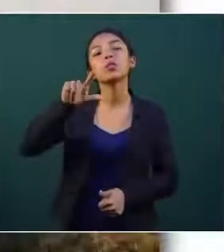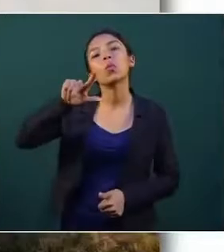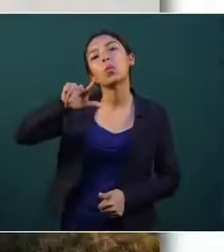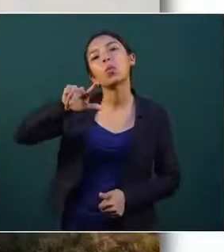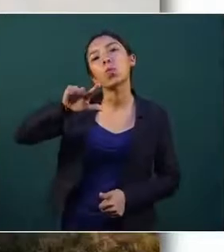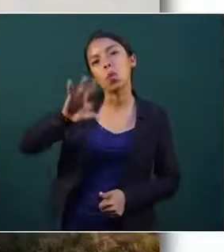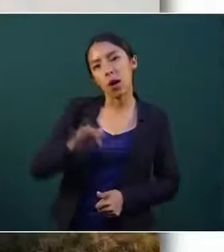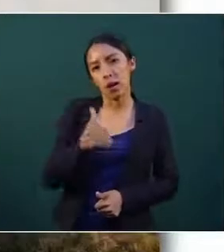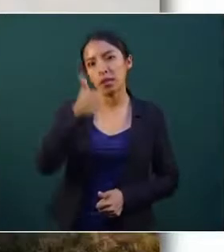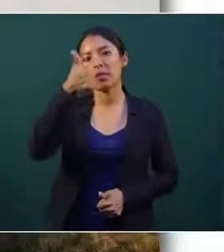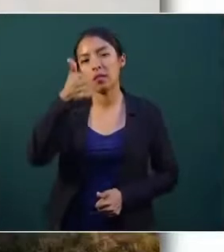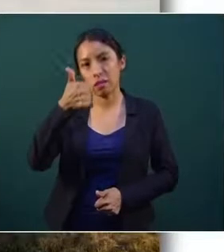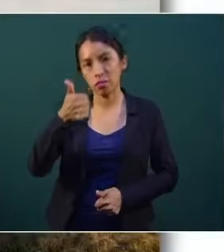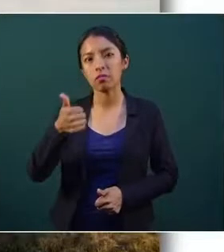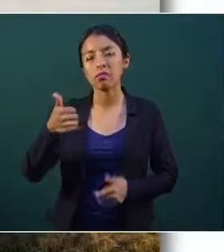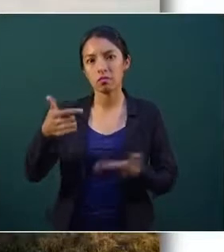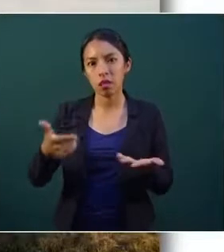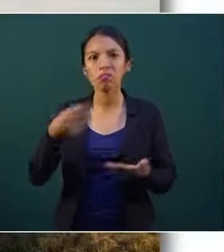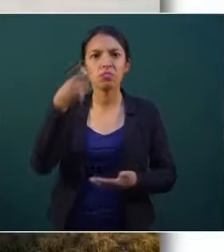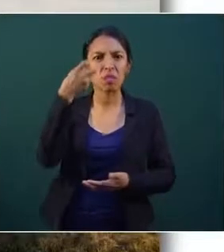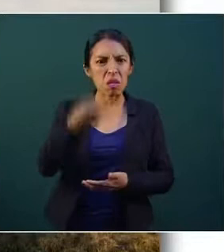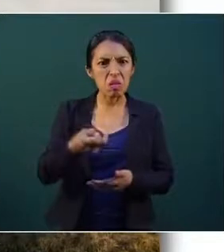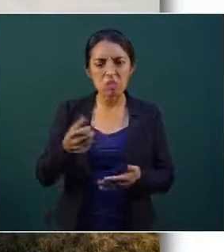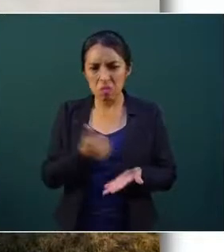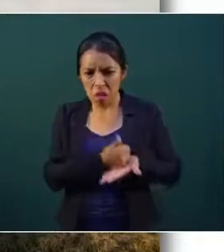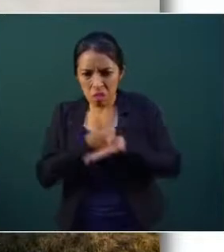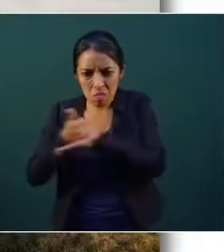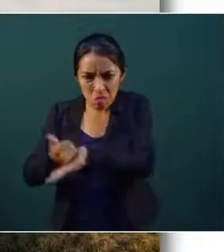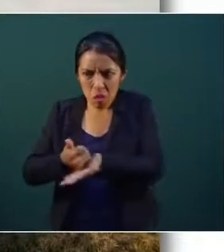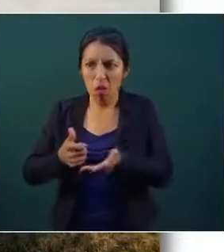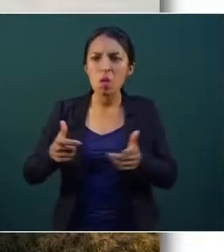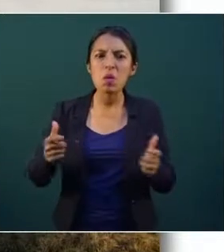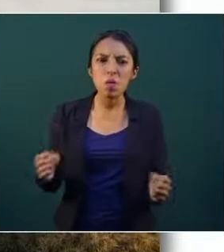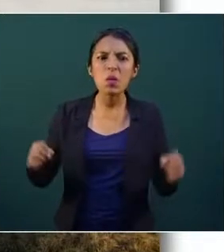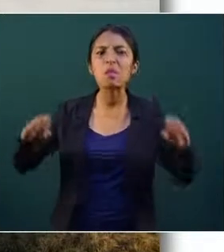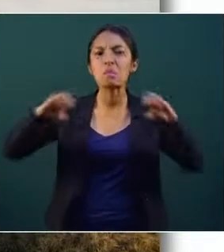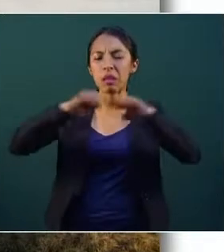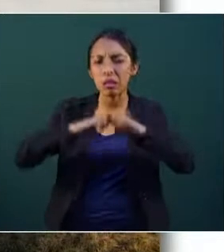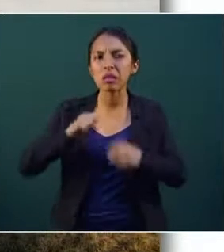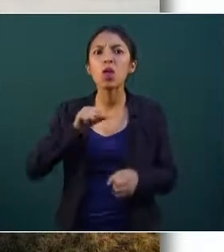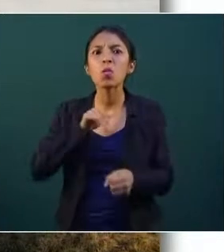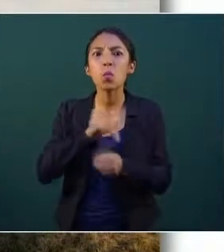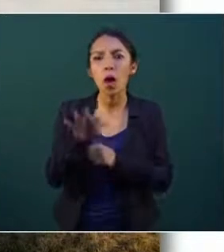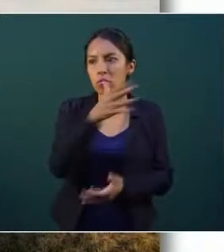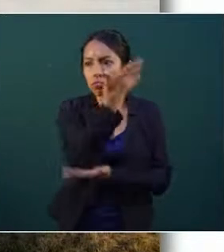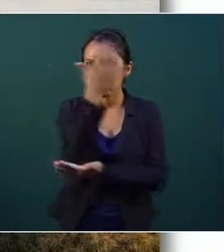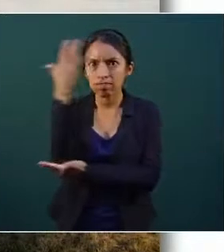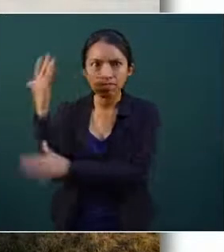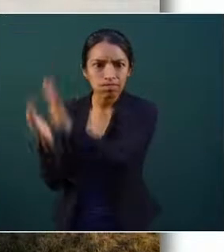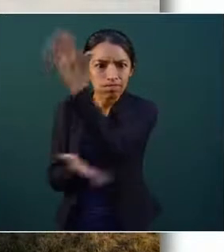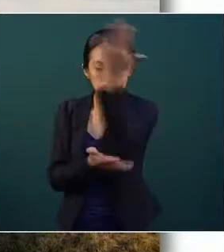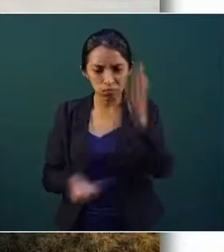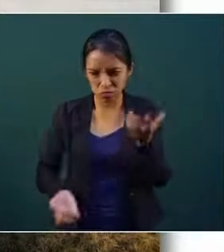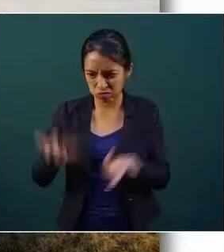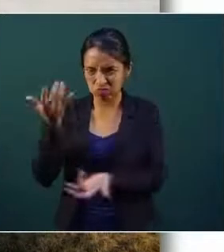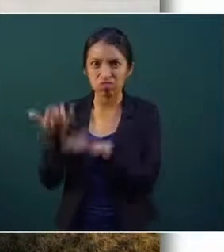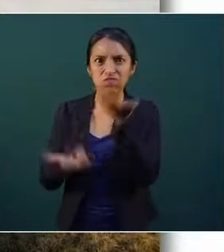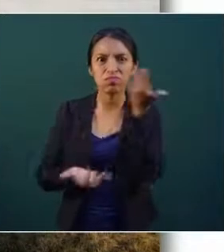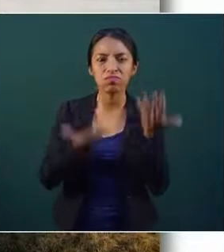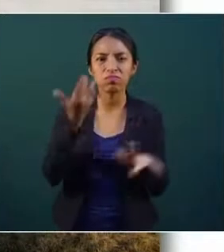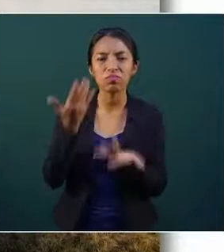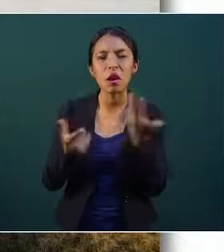eventos de auxilio. El que más ha predominado es los incendios forestales y urbanos, así como